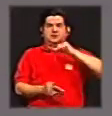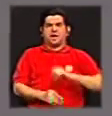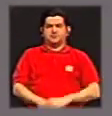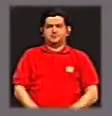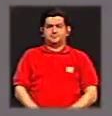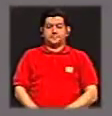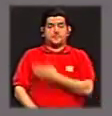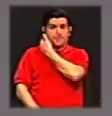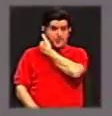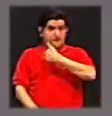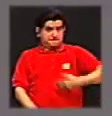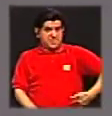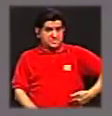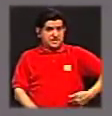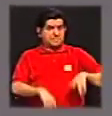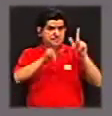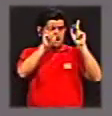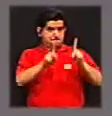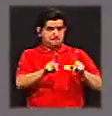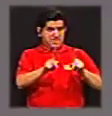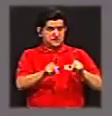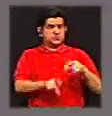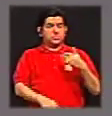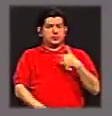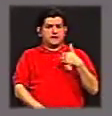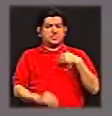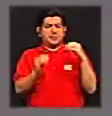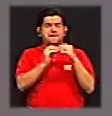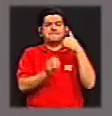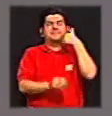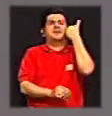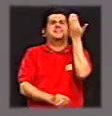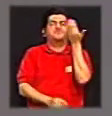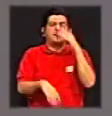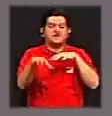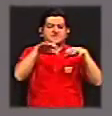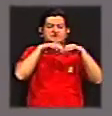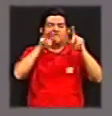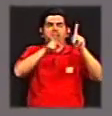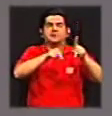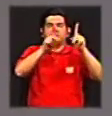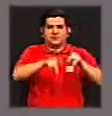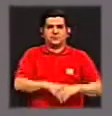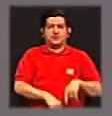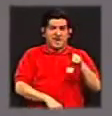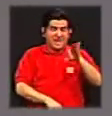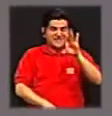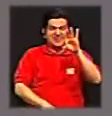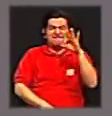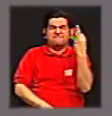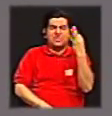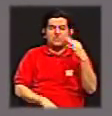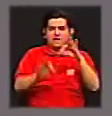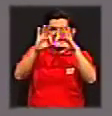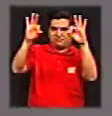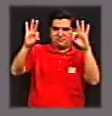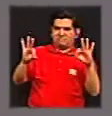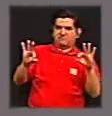el presidente, donde es una persona, una figura, tiene mayor facilidad de movilizar a las personas, la figura del presidente, el